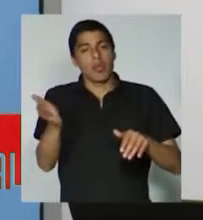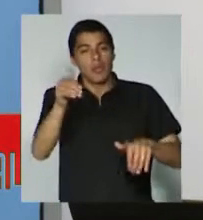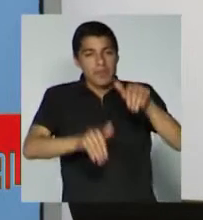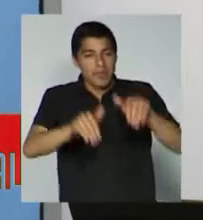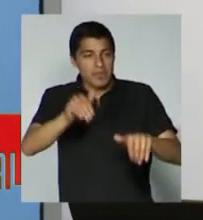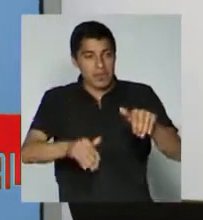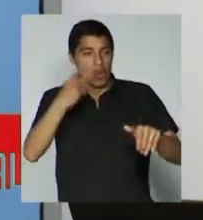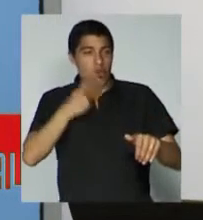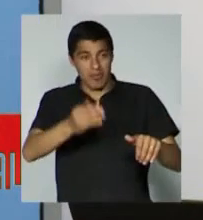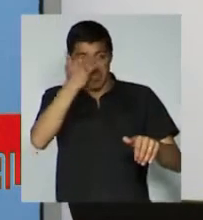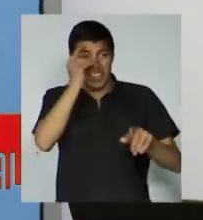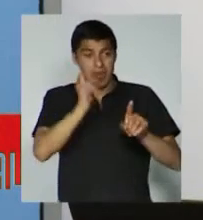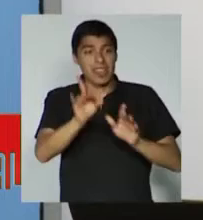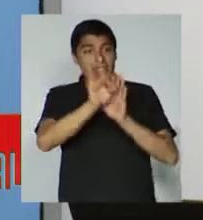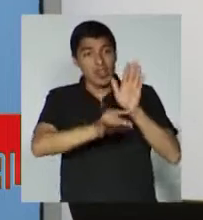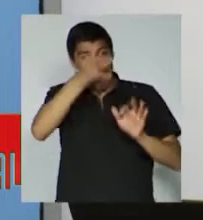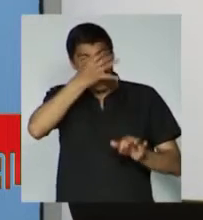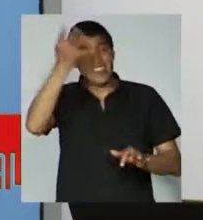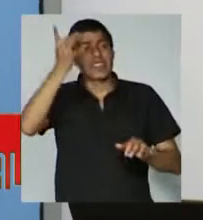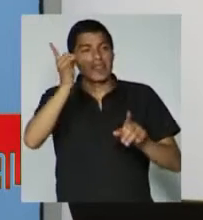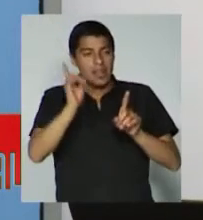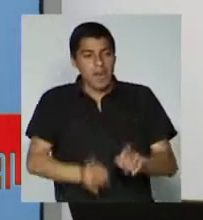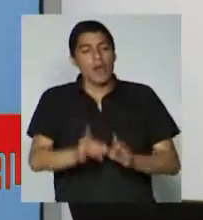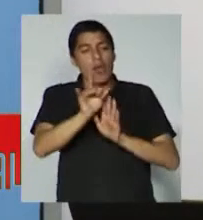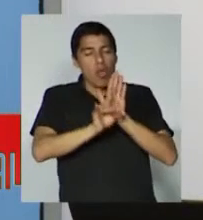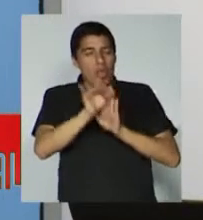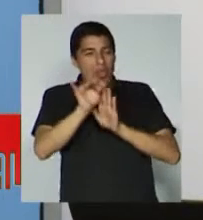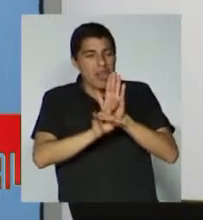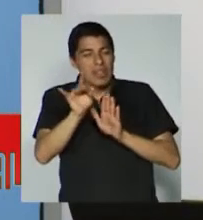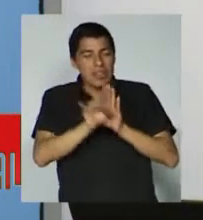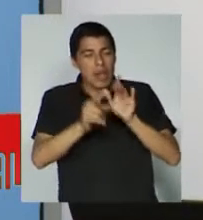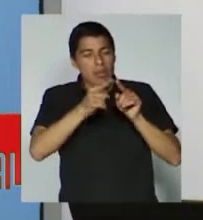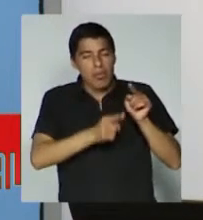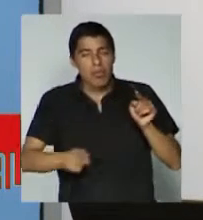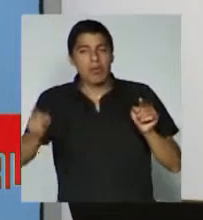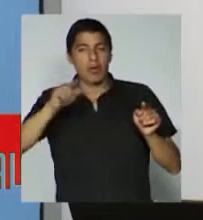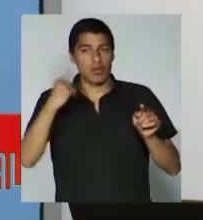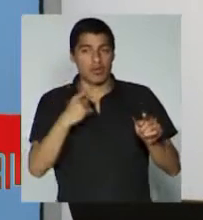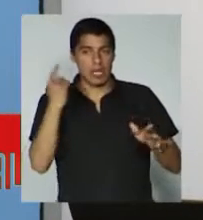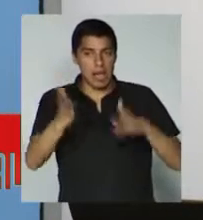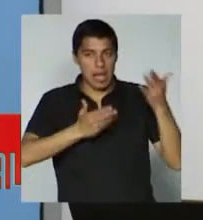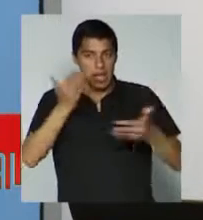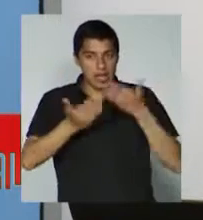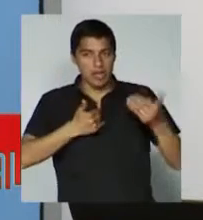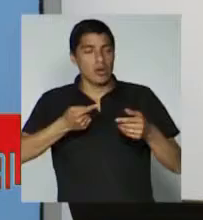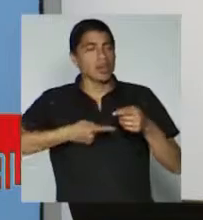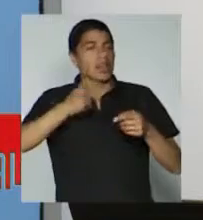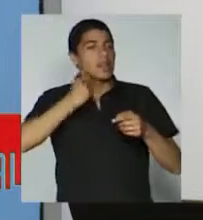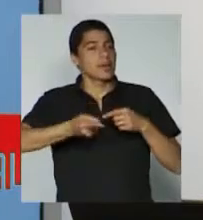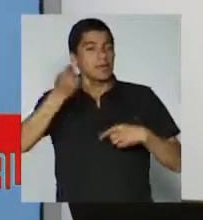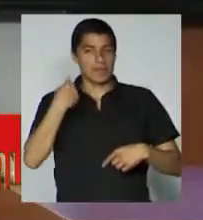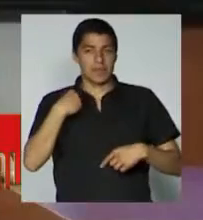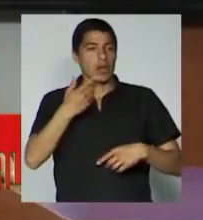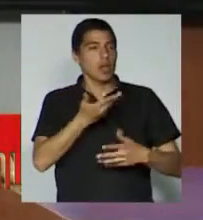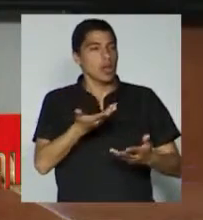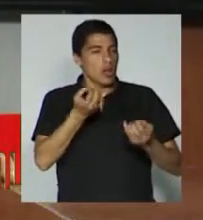y ahora con muchos más datos oficiales, con un proceso de datos más extenso. Vamos a analizar lo que fue la jornada de ayer. Quique, ¿cómo andas?